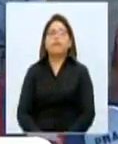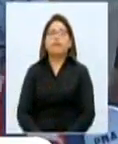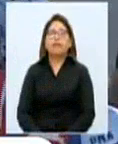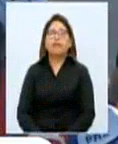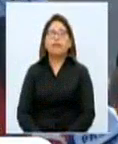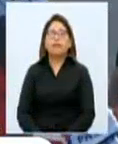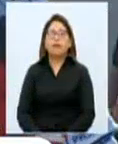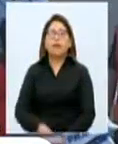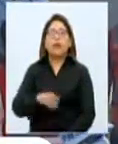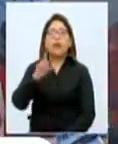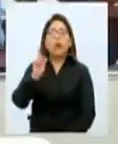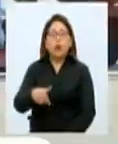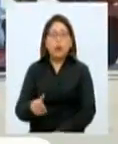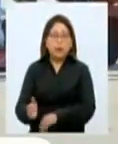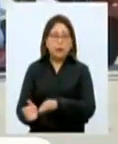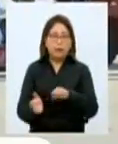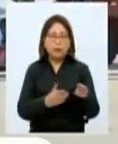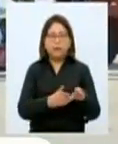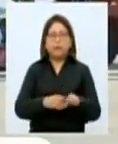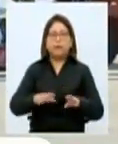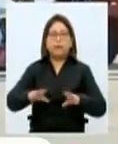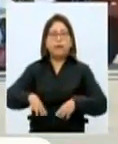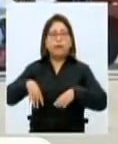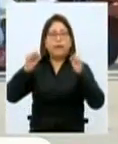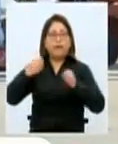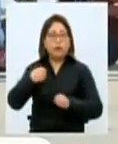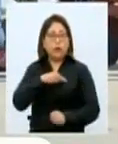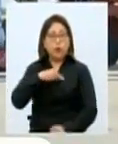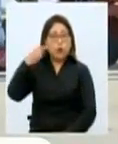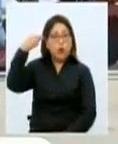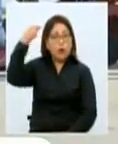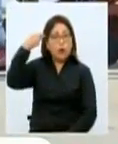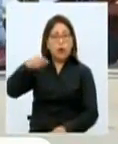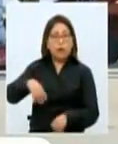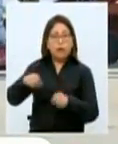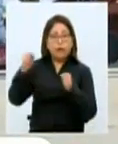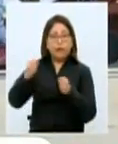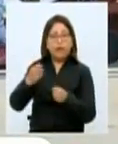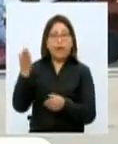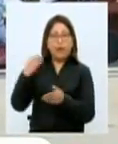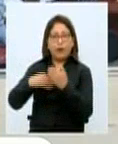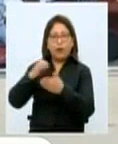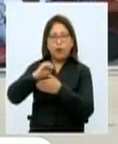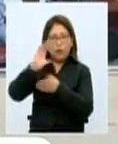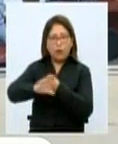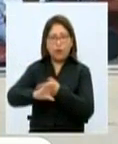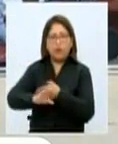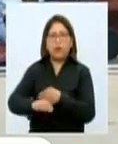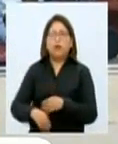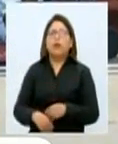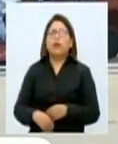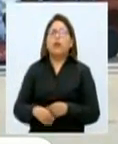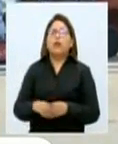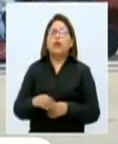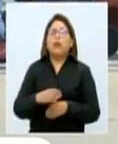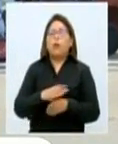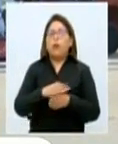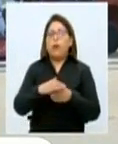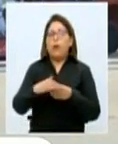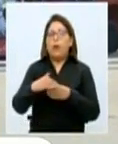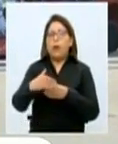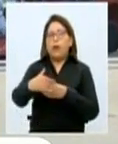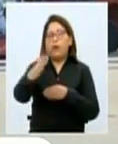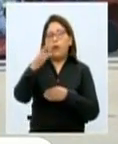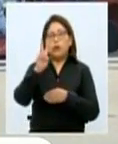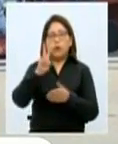También cuando asumimos el gobierno, habíamos dicho que una de las metas es dejar el 2025 un país que recupere